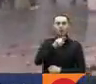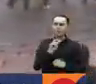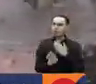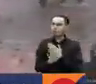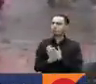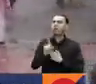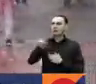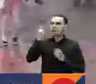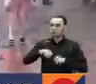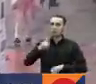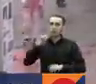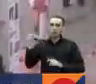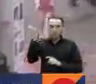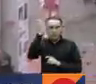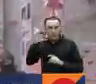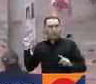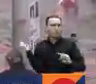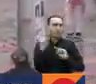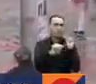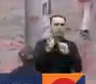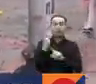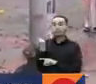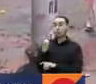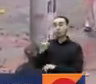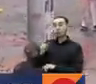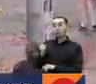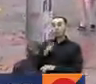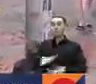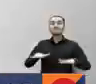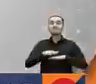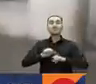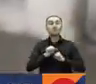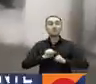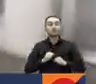sí atacó a uniformados en protestas del pasado jueves en Bogotá.